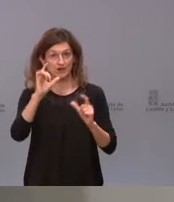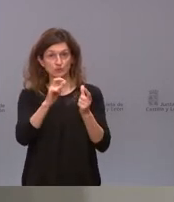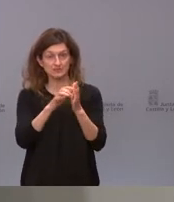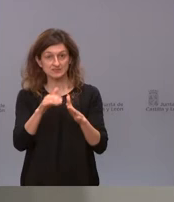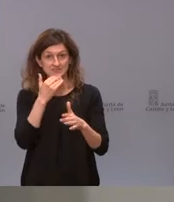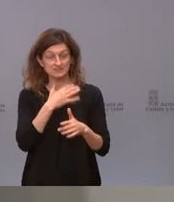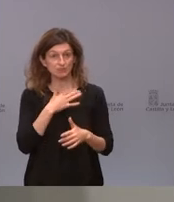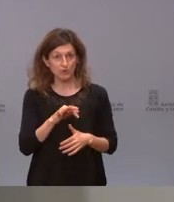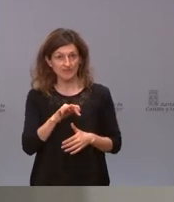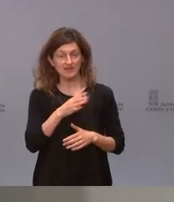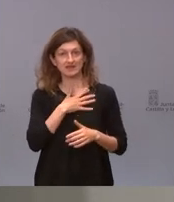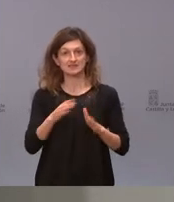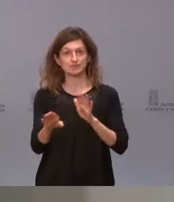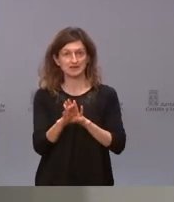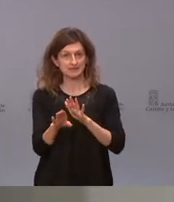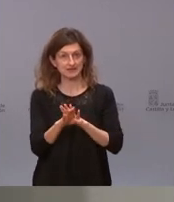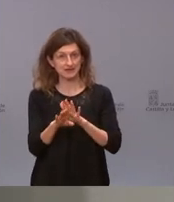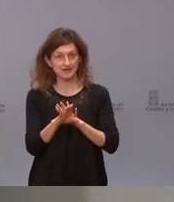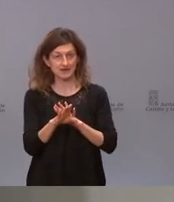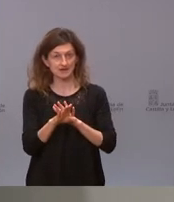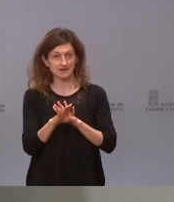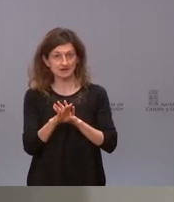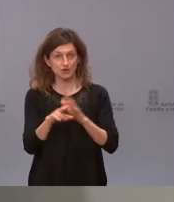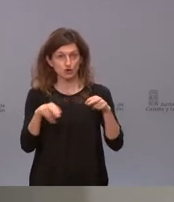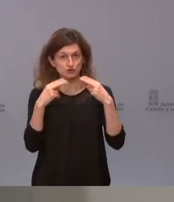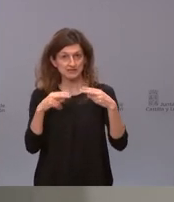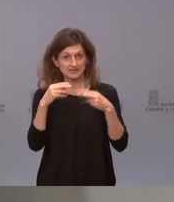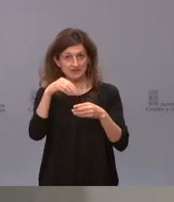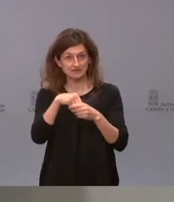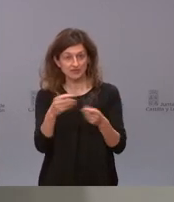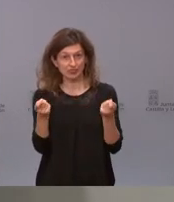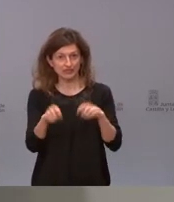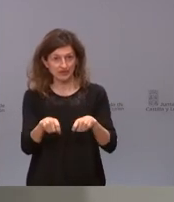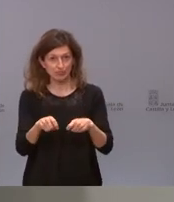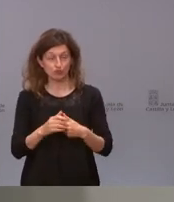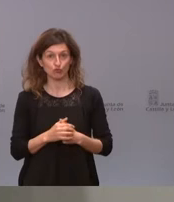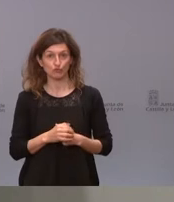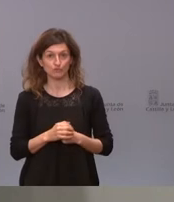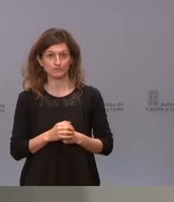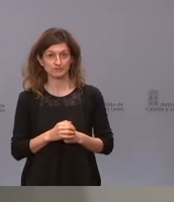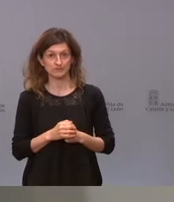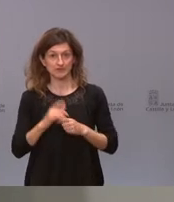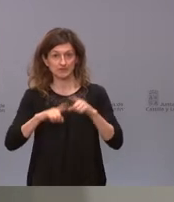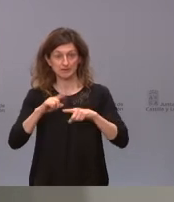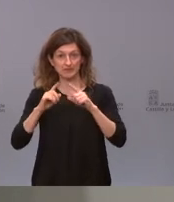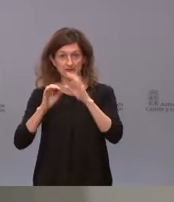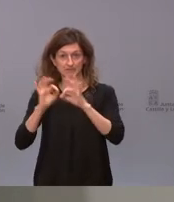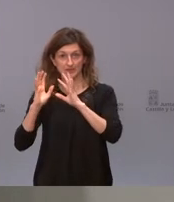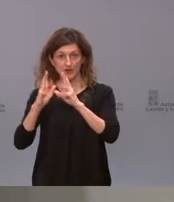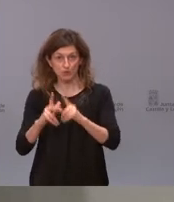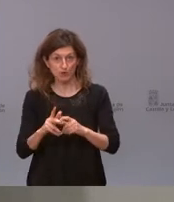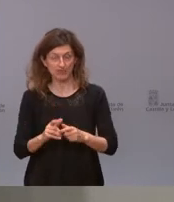mantener este cierre de la hostelería tierra de casas de apuestas en función a esa incidencia acumulada eso por un lado